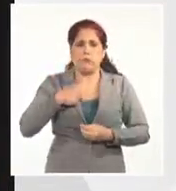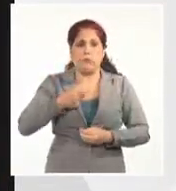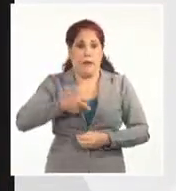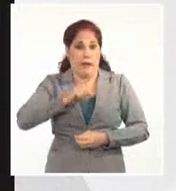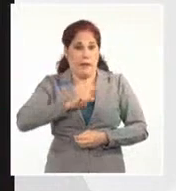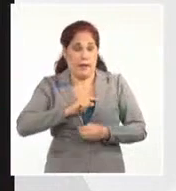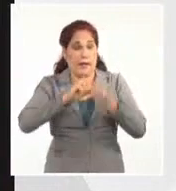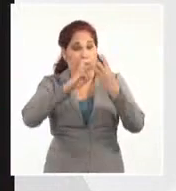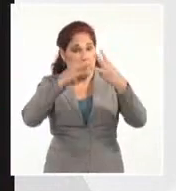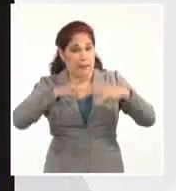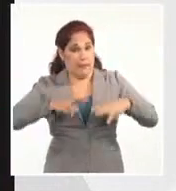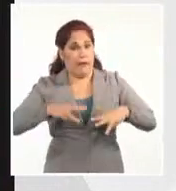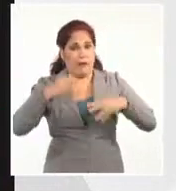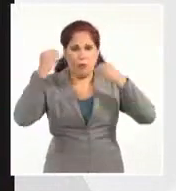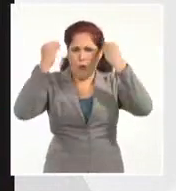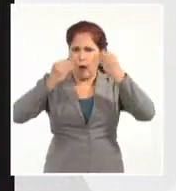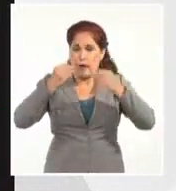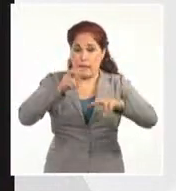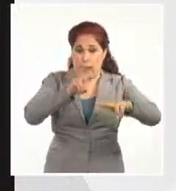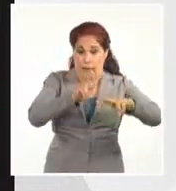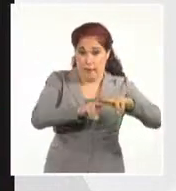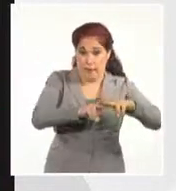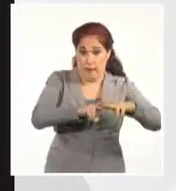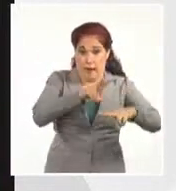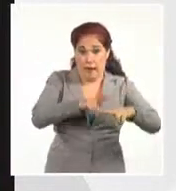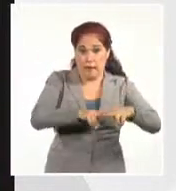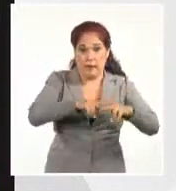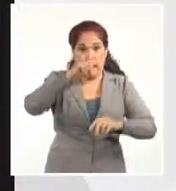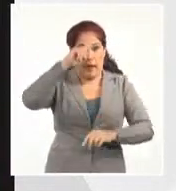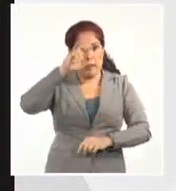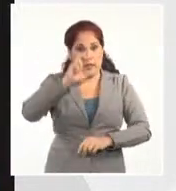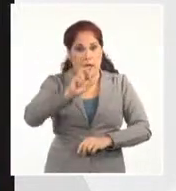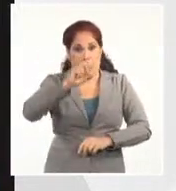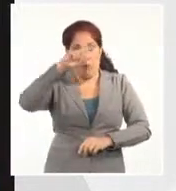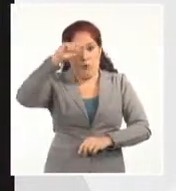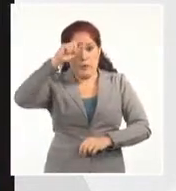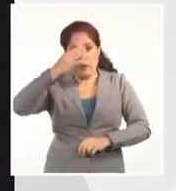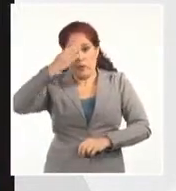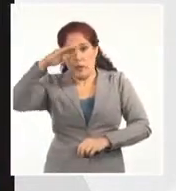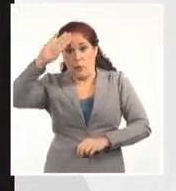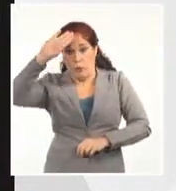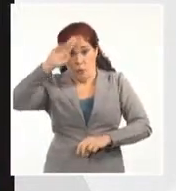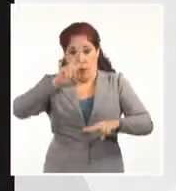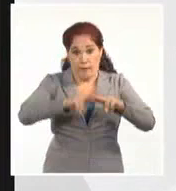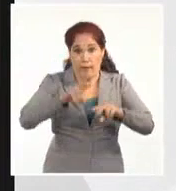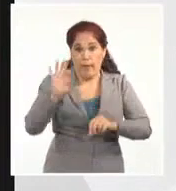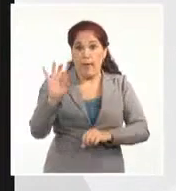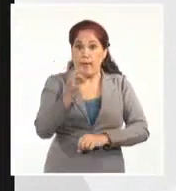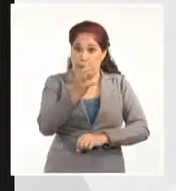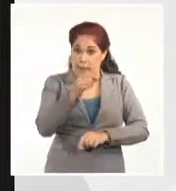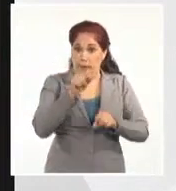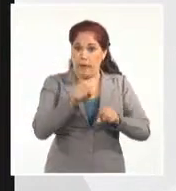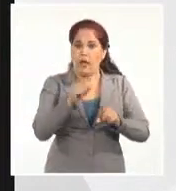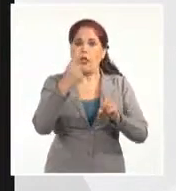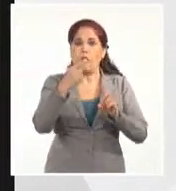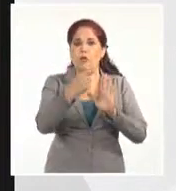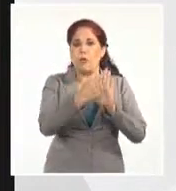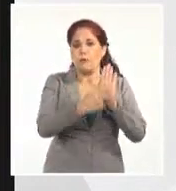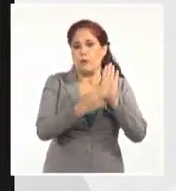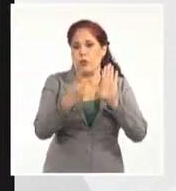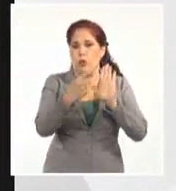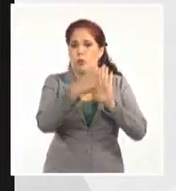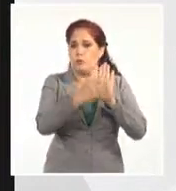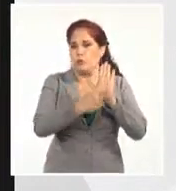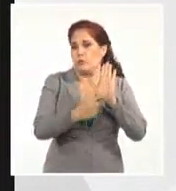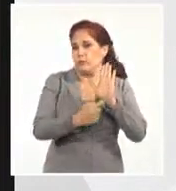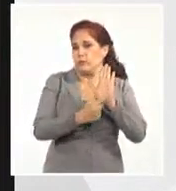hilo sobre el hashtag SOS Cuba, bueno, creo que hay por un lado dos elementos importantes, bueno, el uso de